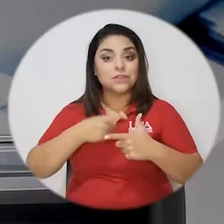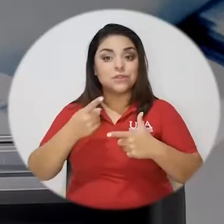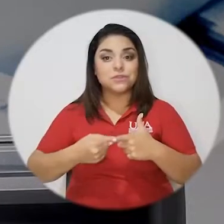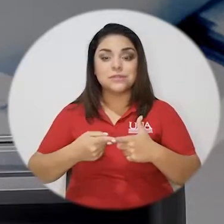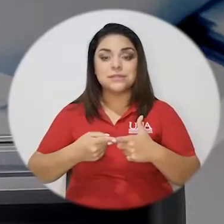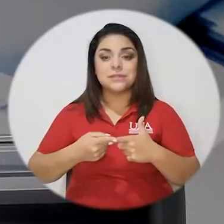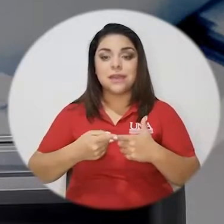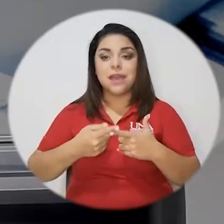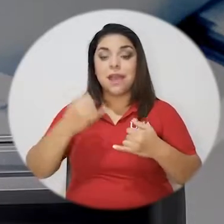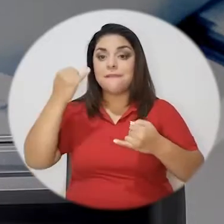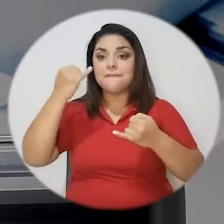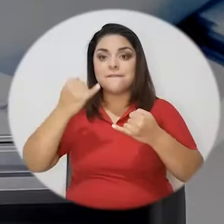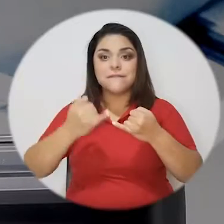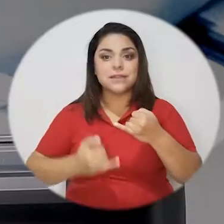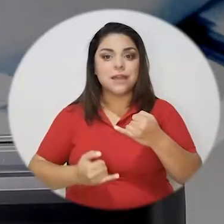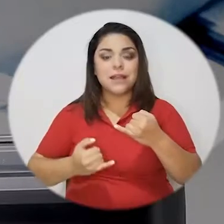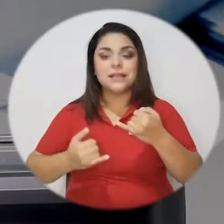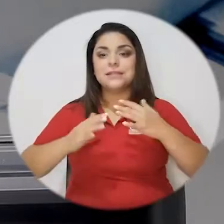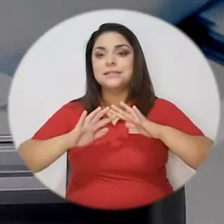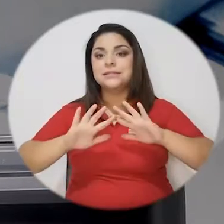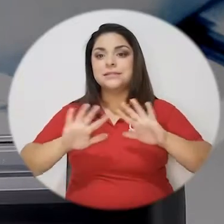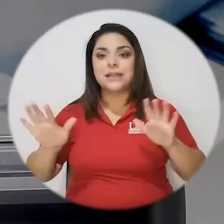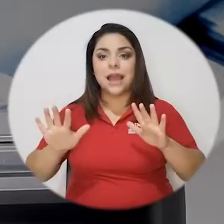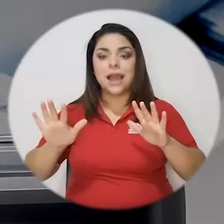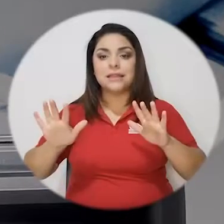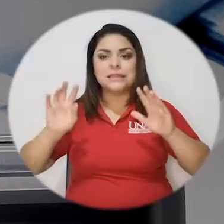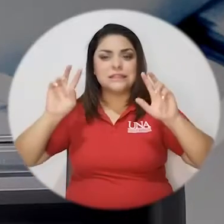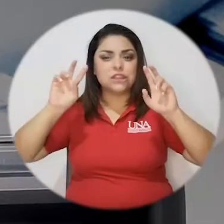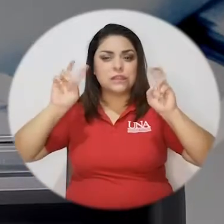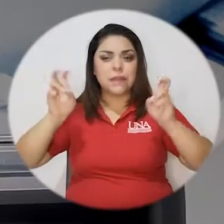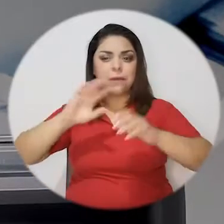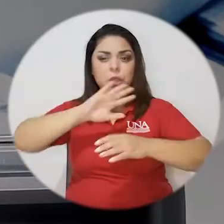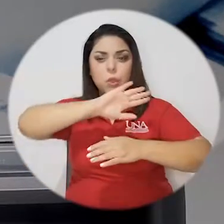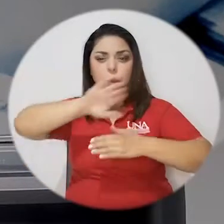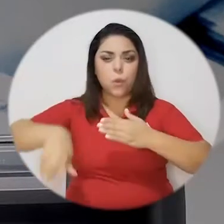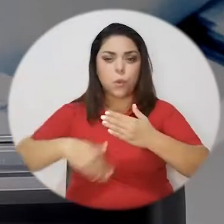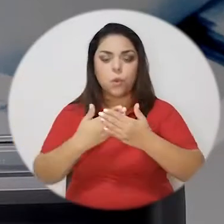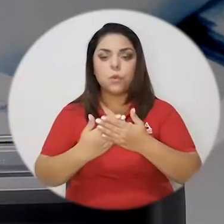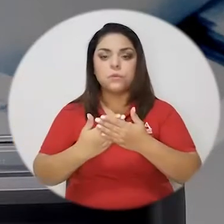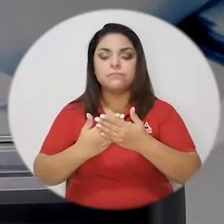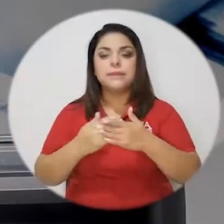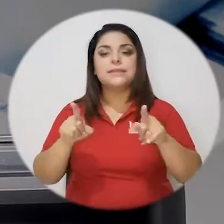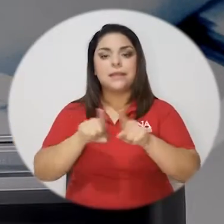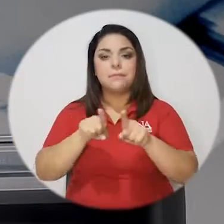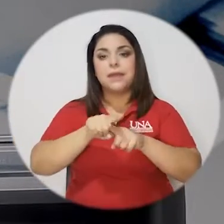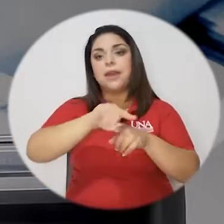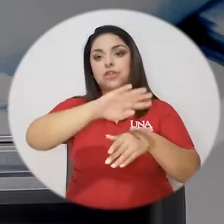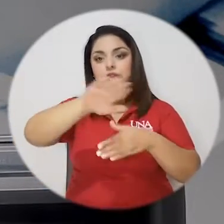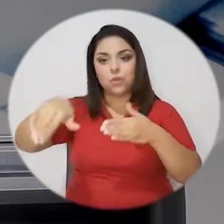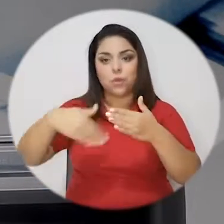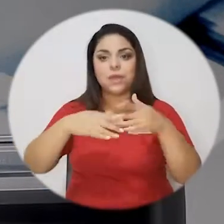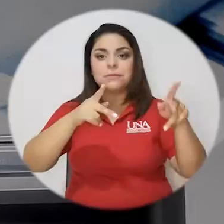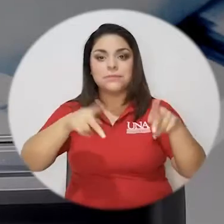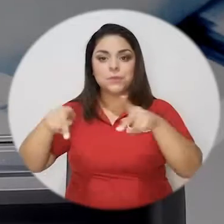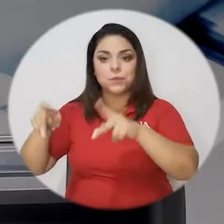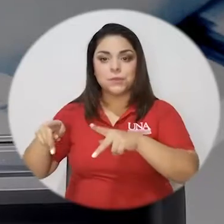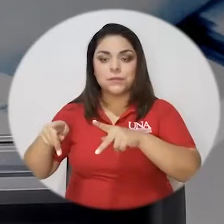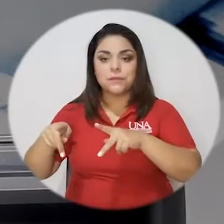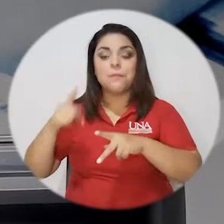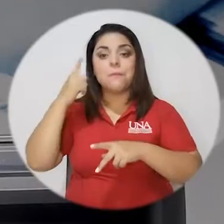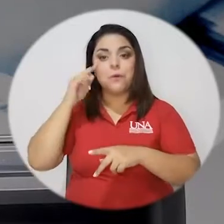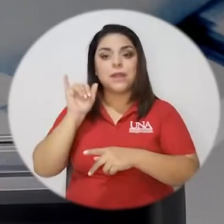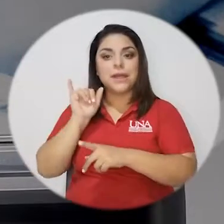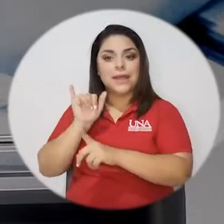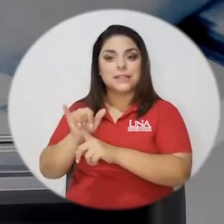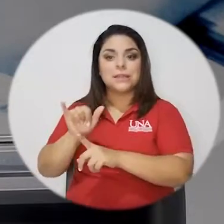termina siendo algo que toca a todo y prácticamente que a todos, porque eso es lo que ha sido esta pandemia por